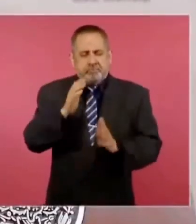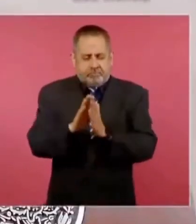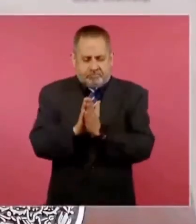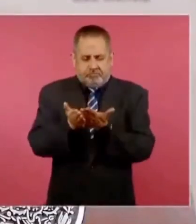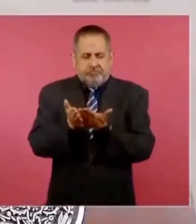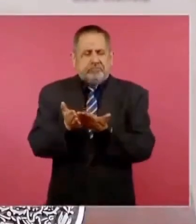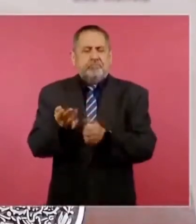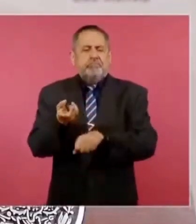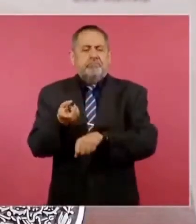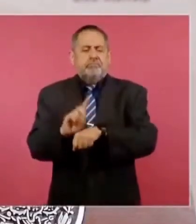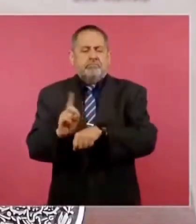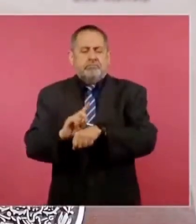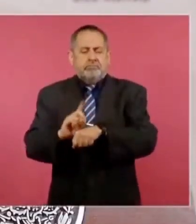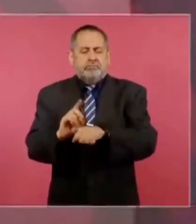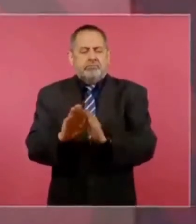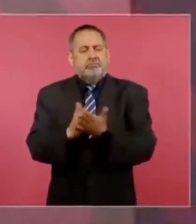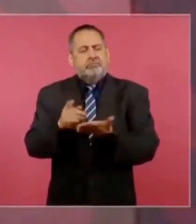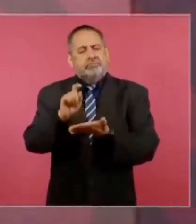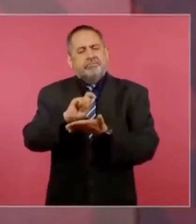diarios